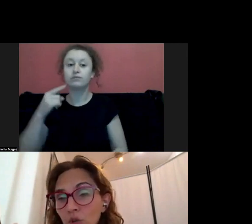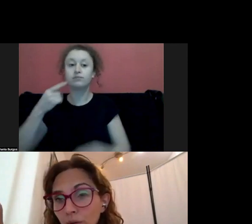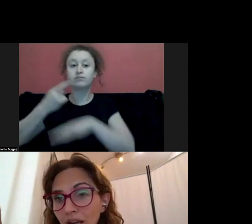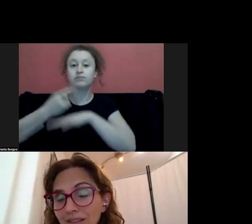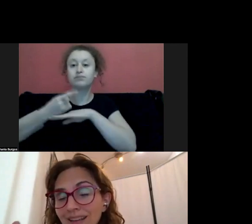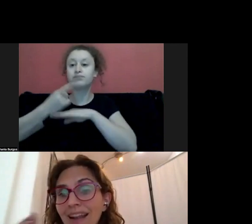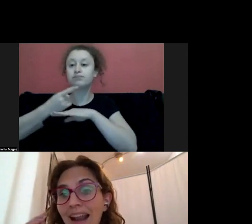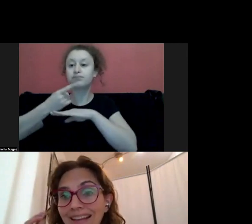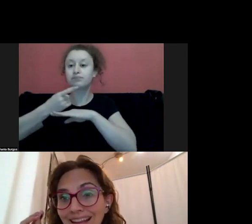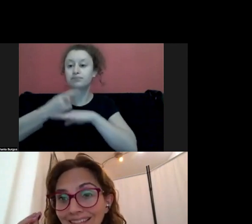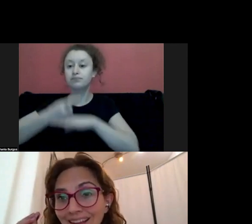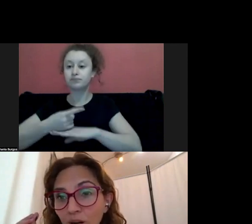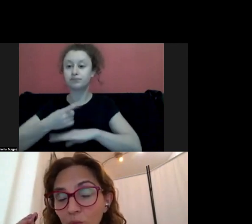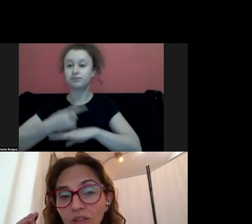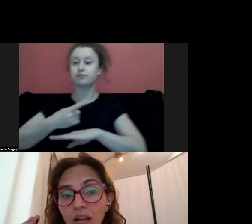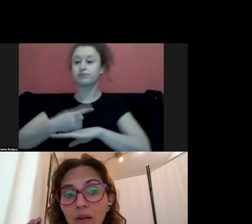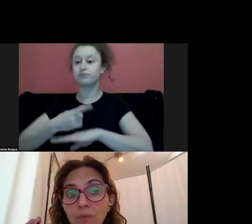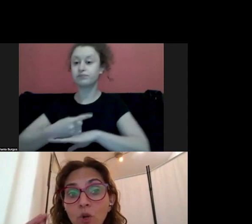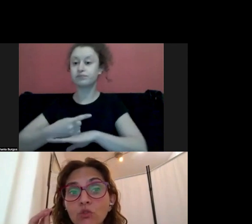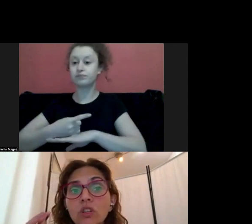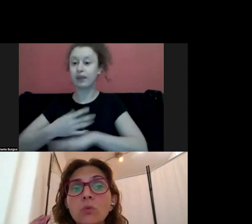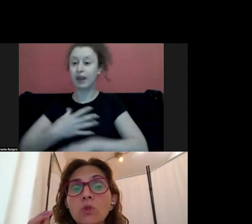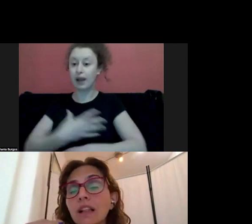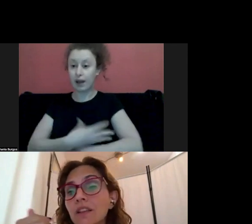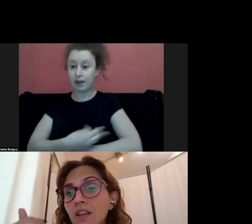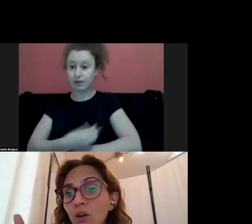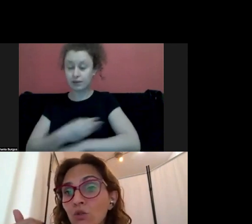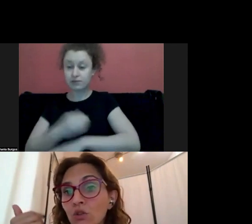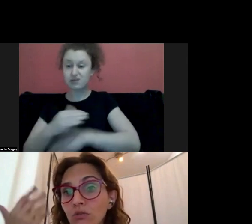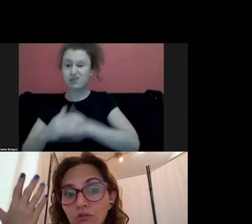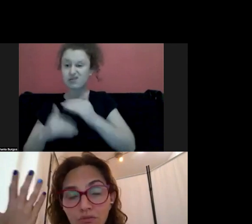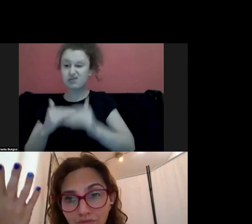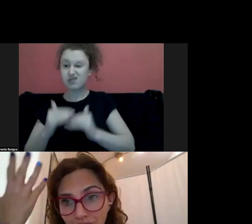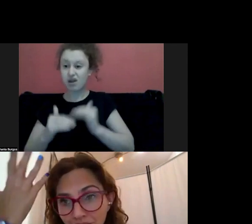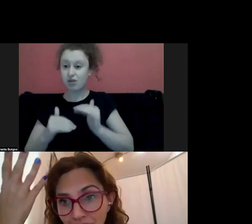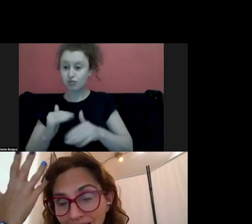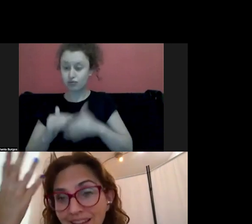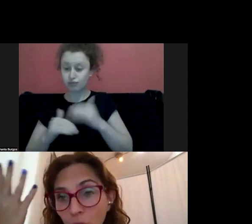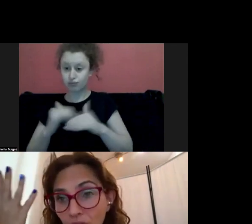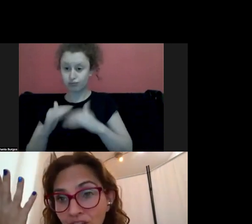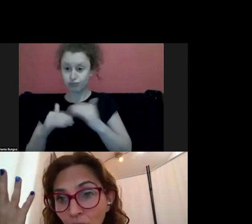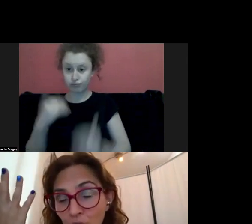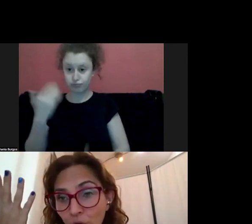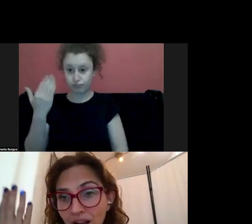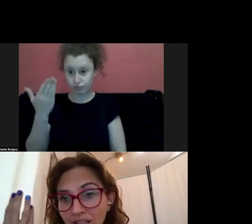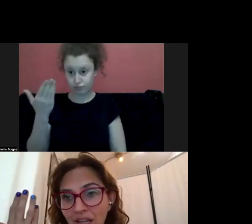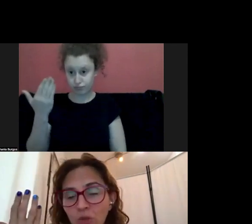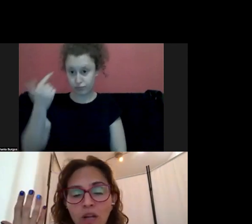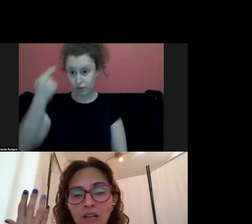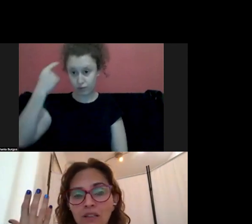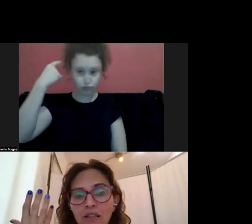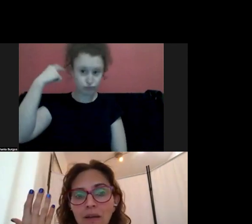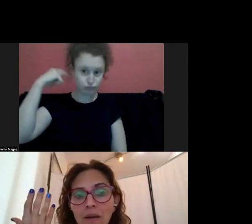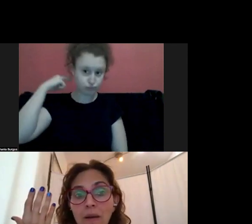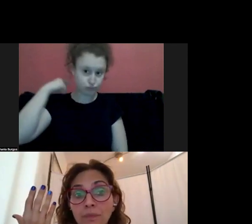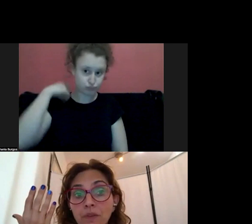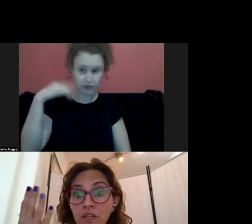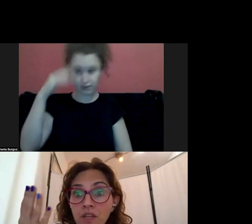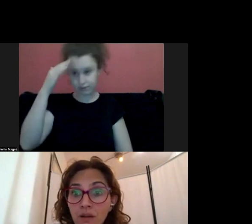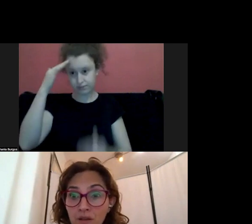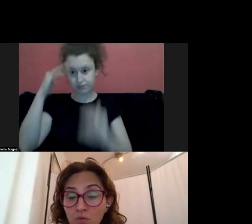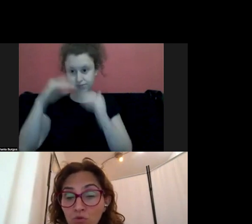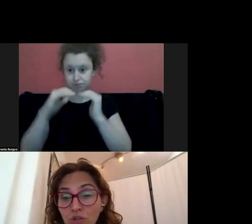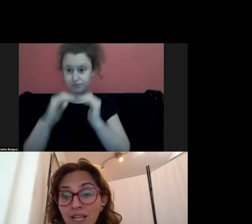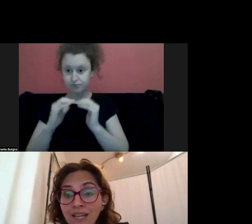de sobras que la lactancia como tal contribuye al desarrollo, al neurodesarrollo de las criaturas.